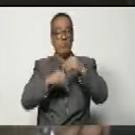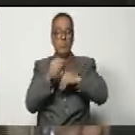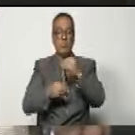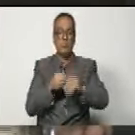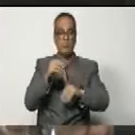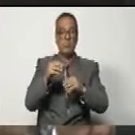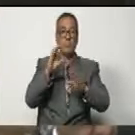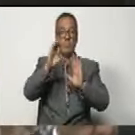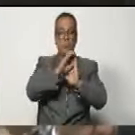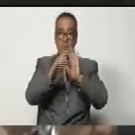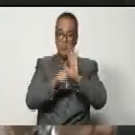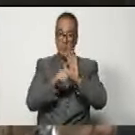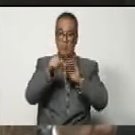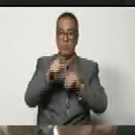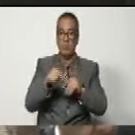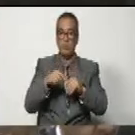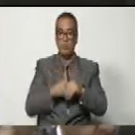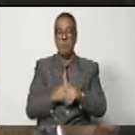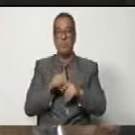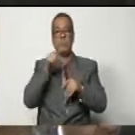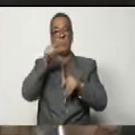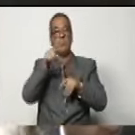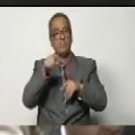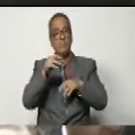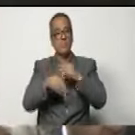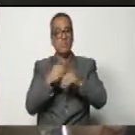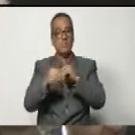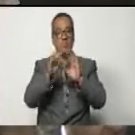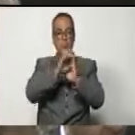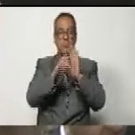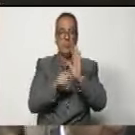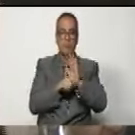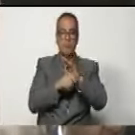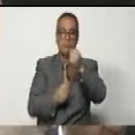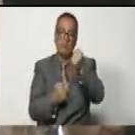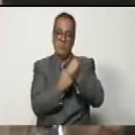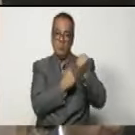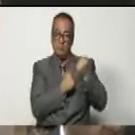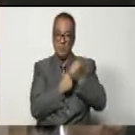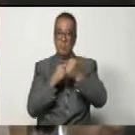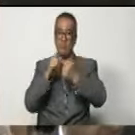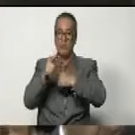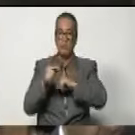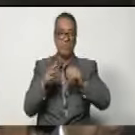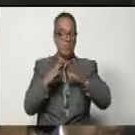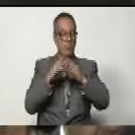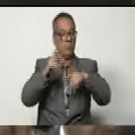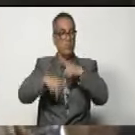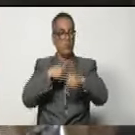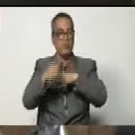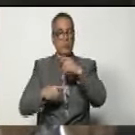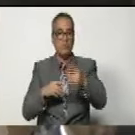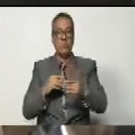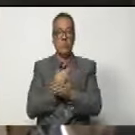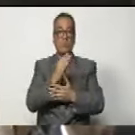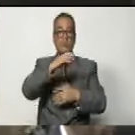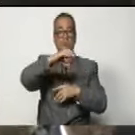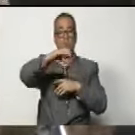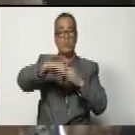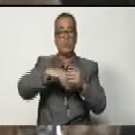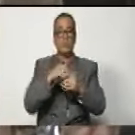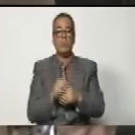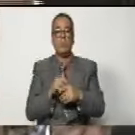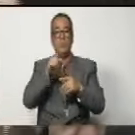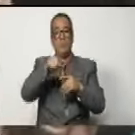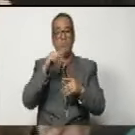establecido en su constitución con De Sales, había establecido en su constitución el apoyo a todo el proceso de ruptura colonial. Y es por